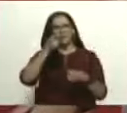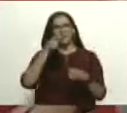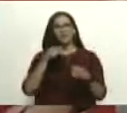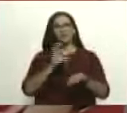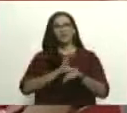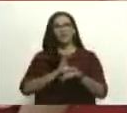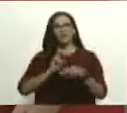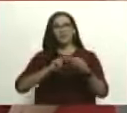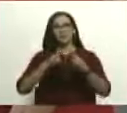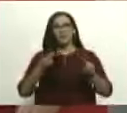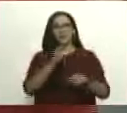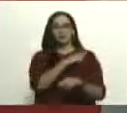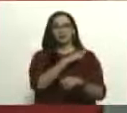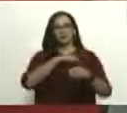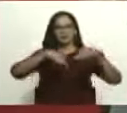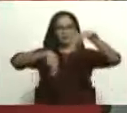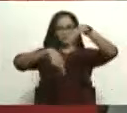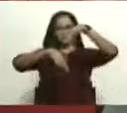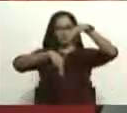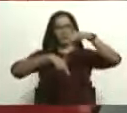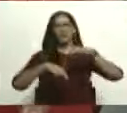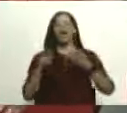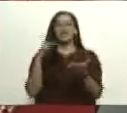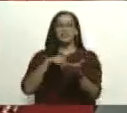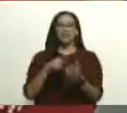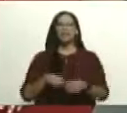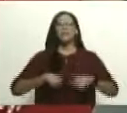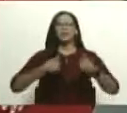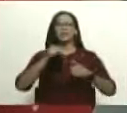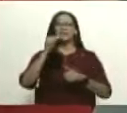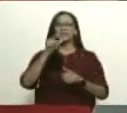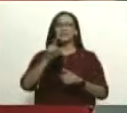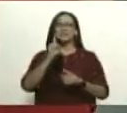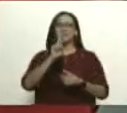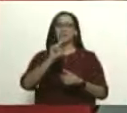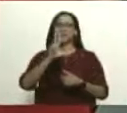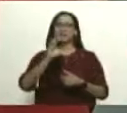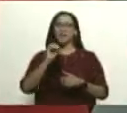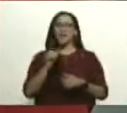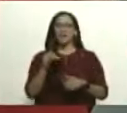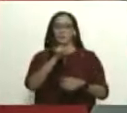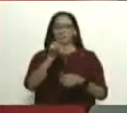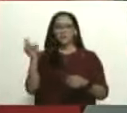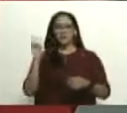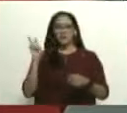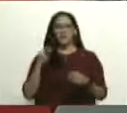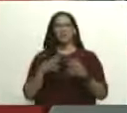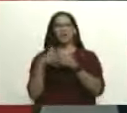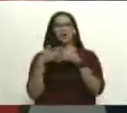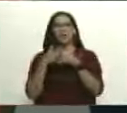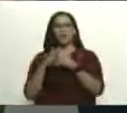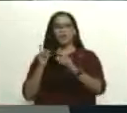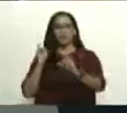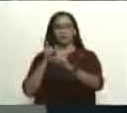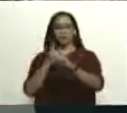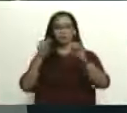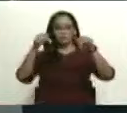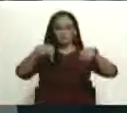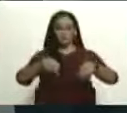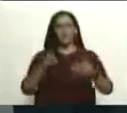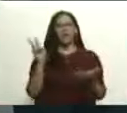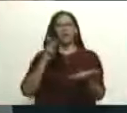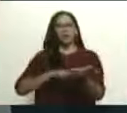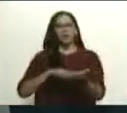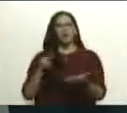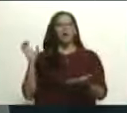y Paz, almirante en jefe Remigio Ceballos, a la llegada de más de 130 connacionales provenientes de los Estados Unidos de Norteamérica. Ha dicho el